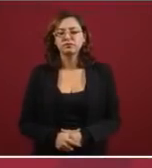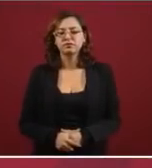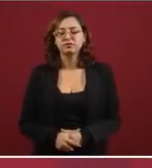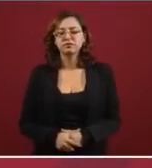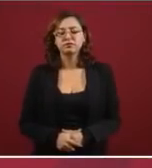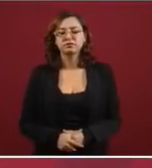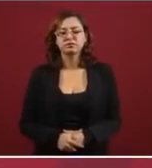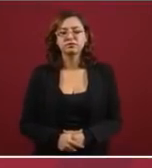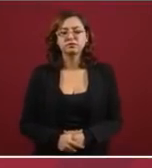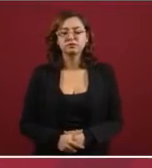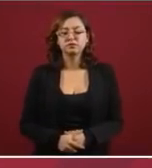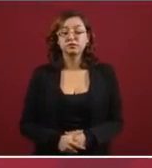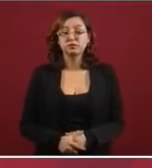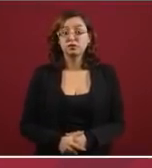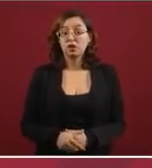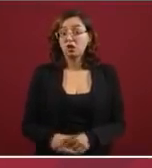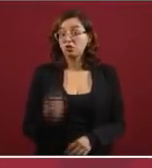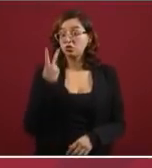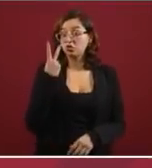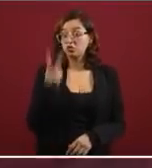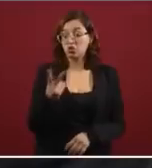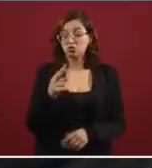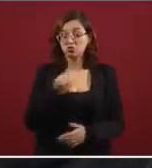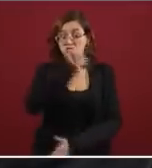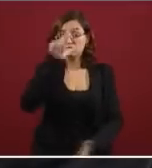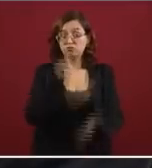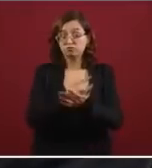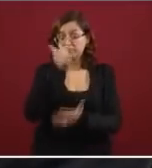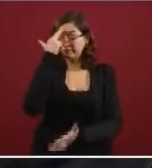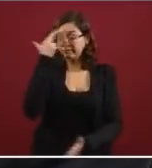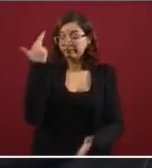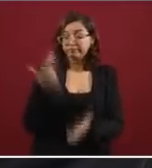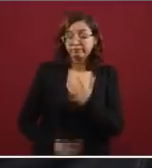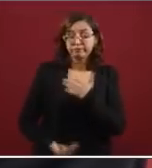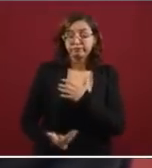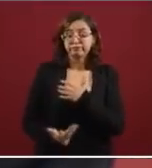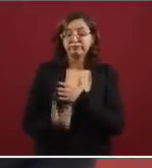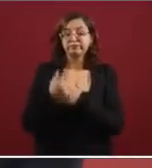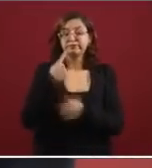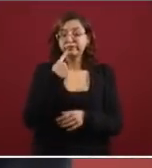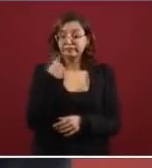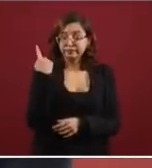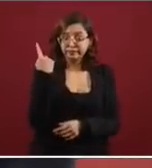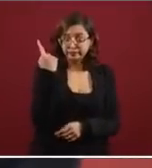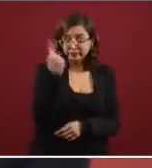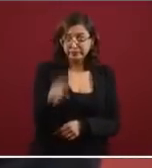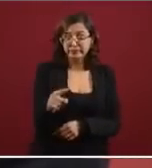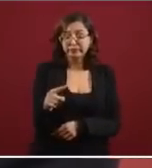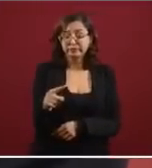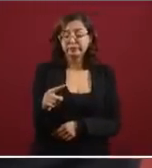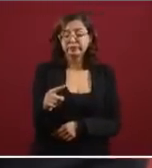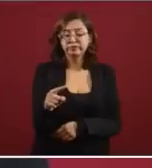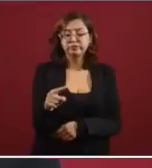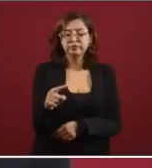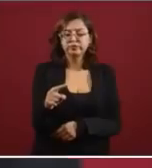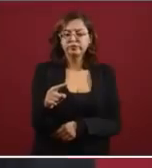en 2 delitos que se denuncian, en